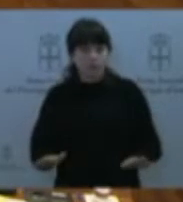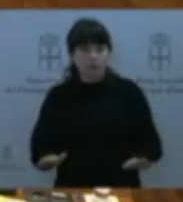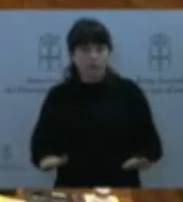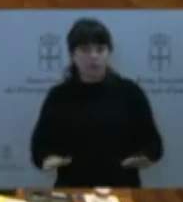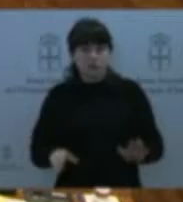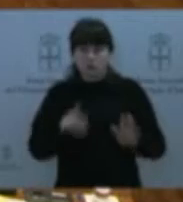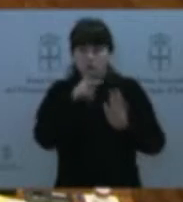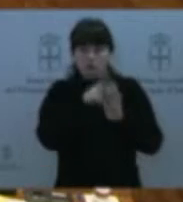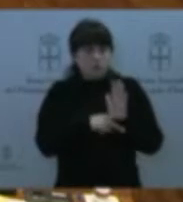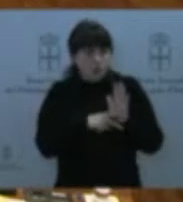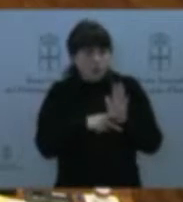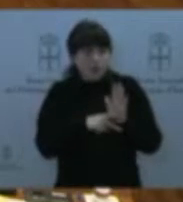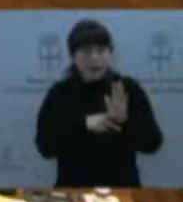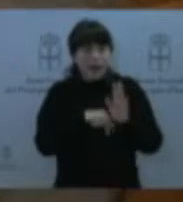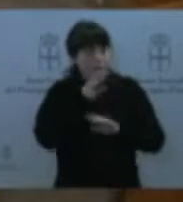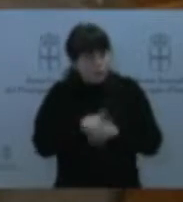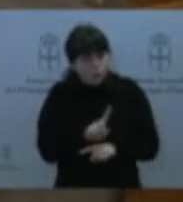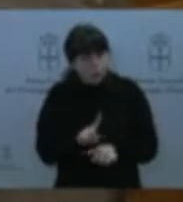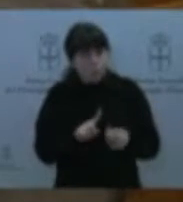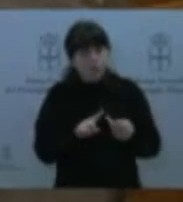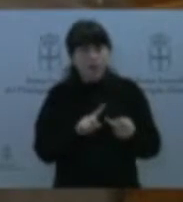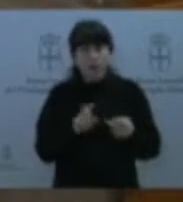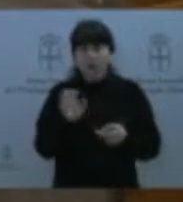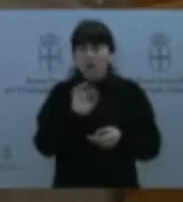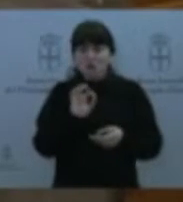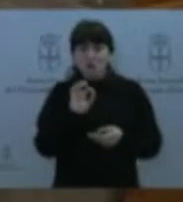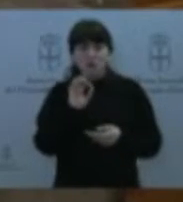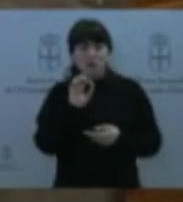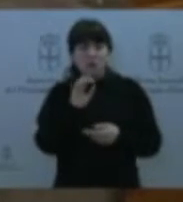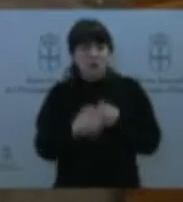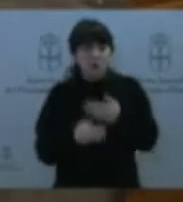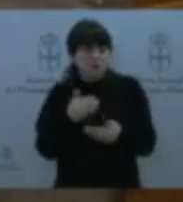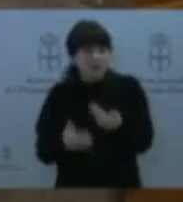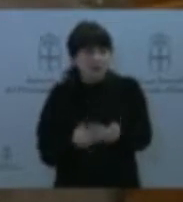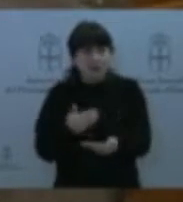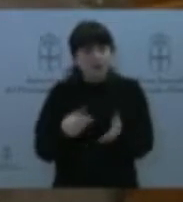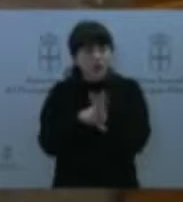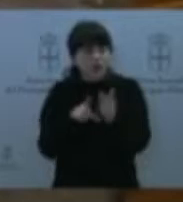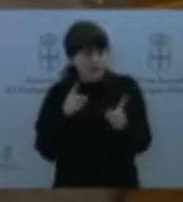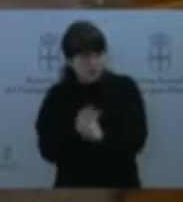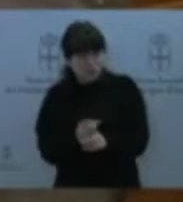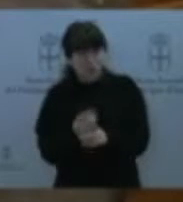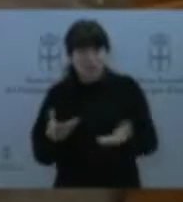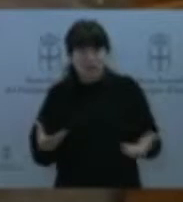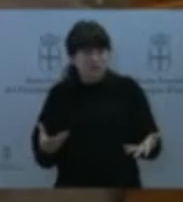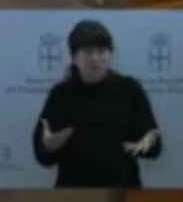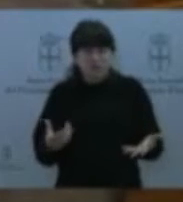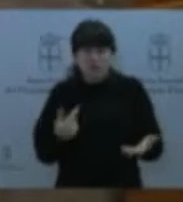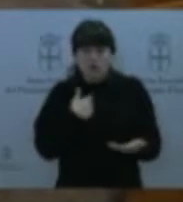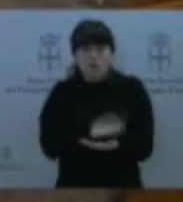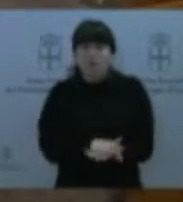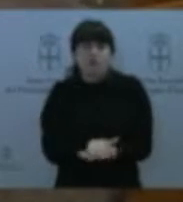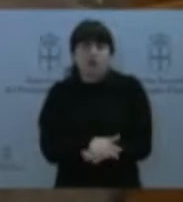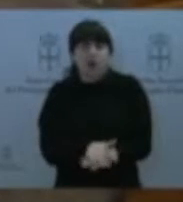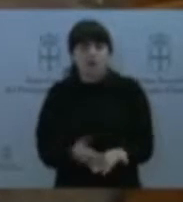hubo apartamiento del procedimiento legal establecido. Si no fue así, no podemos hablar de irregularidades. Le he dicho que lo que